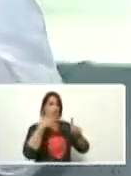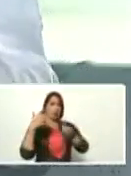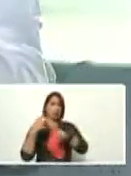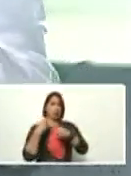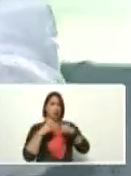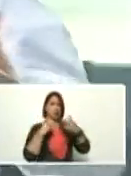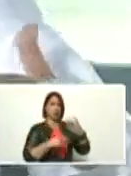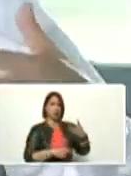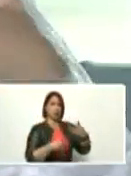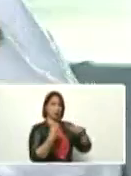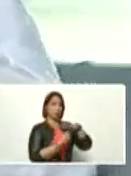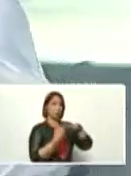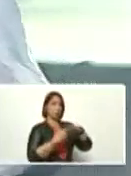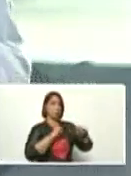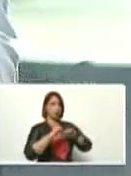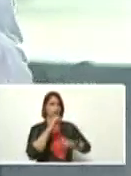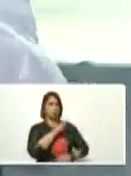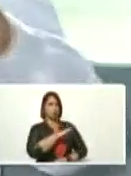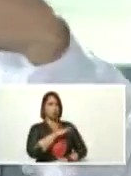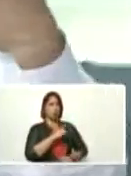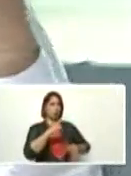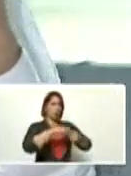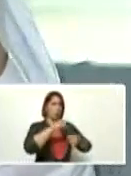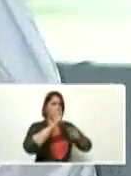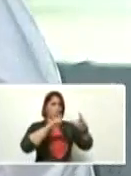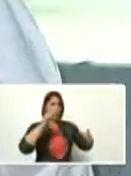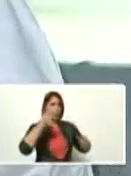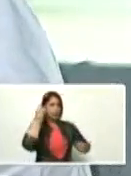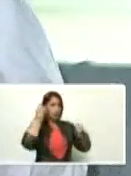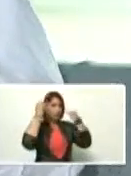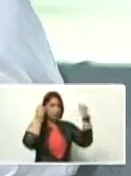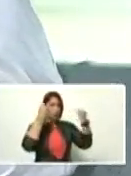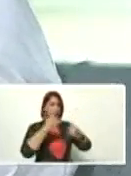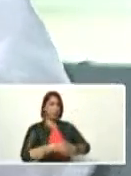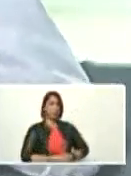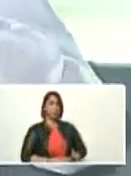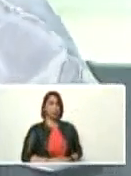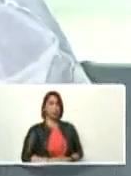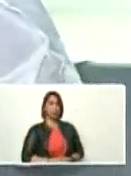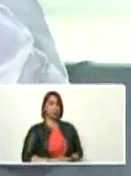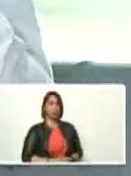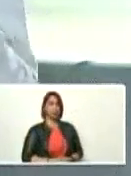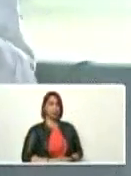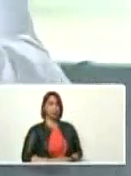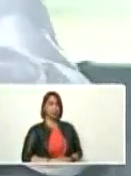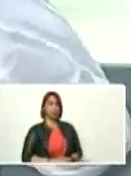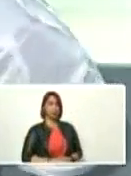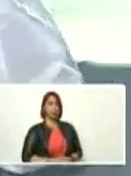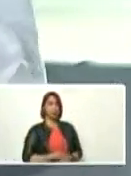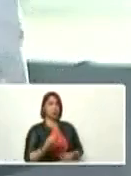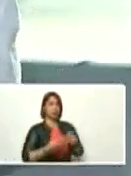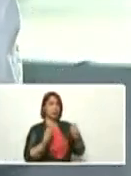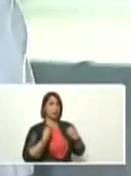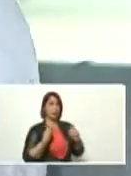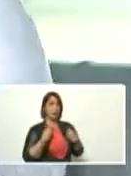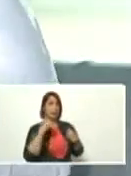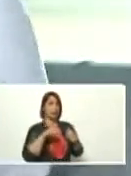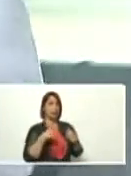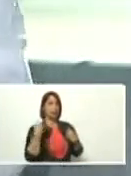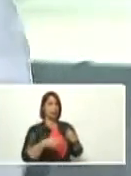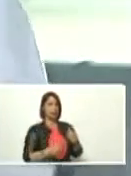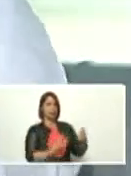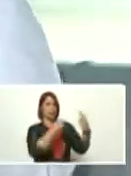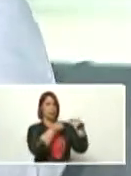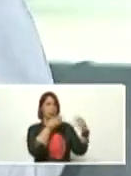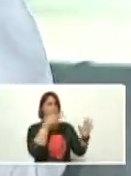entes, movimientos sociales, personalidades que hacen vida y que tienen responsabilidades